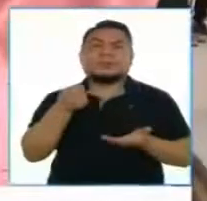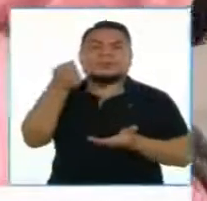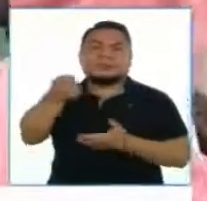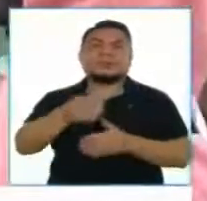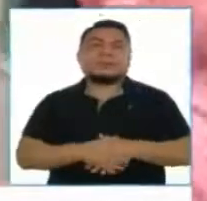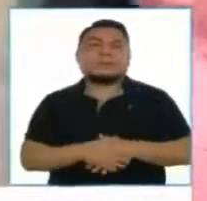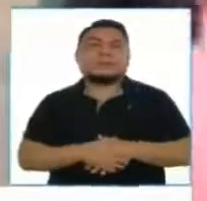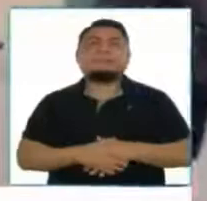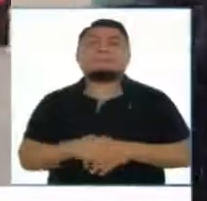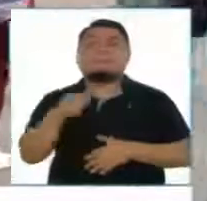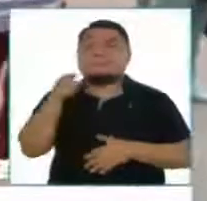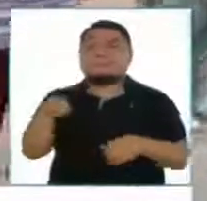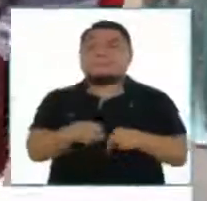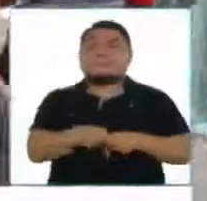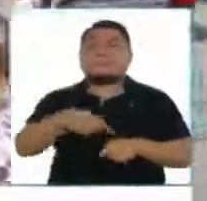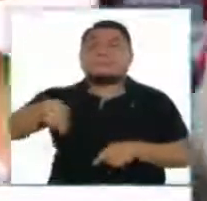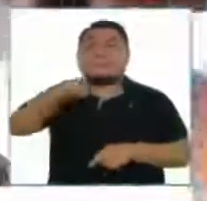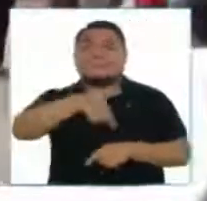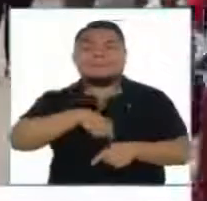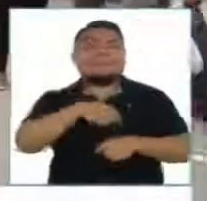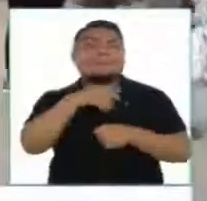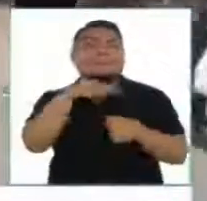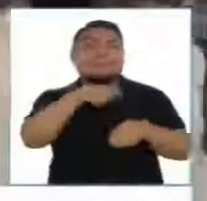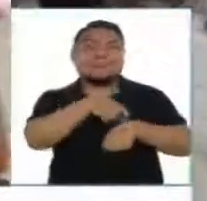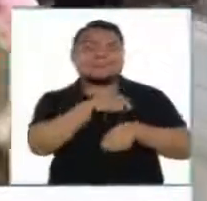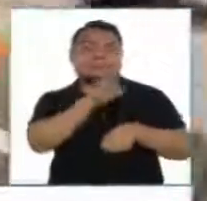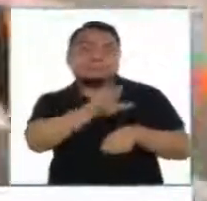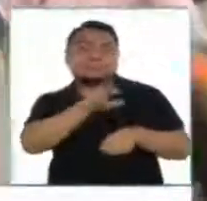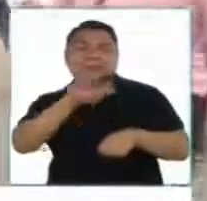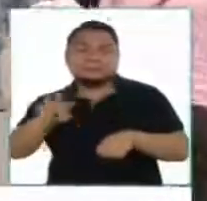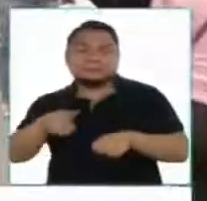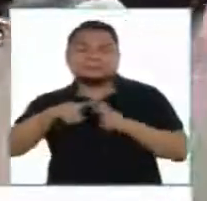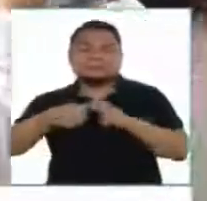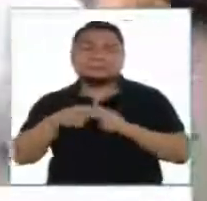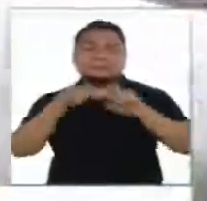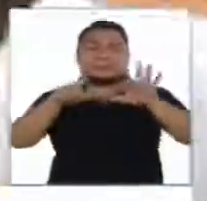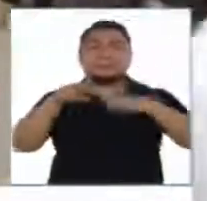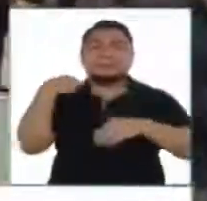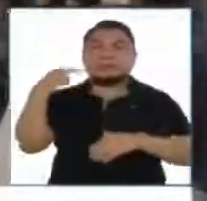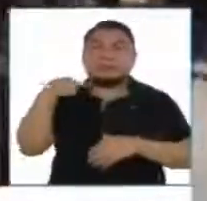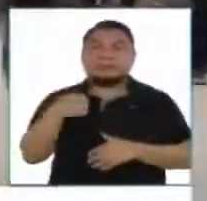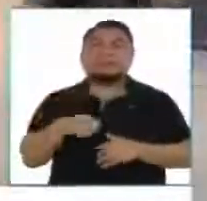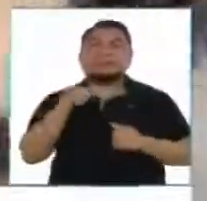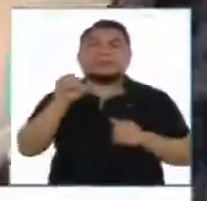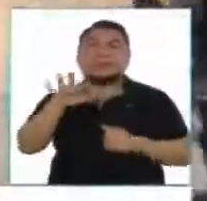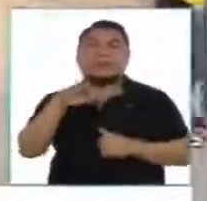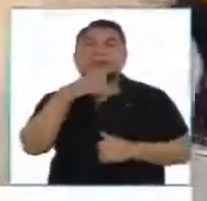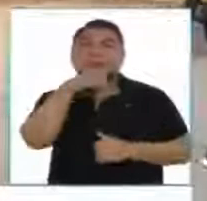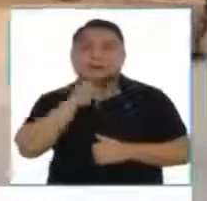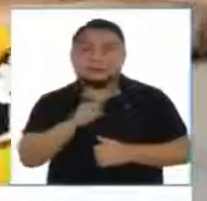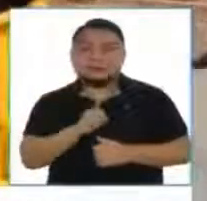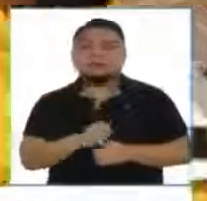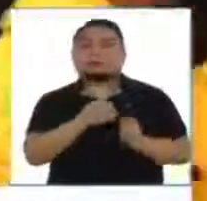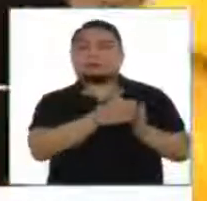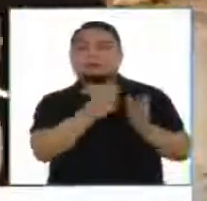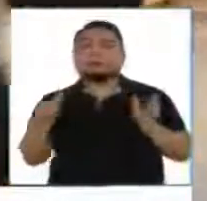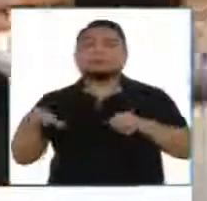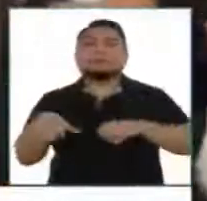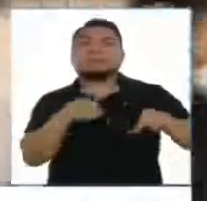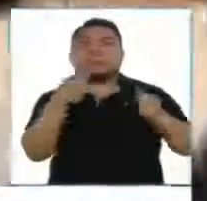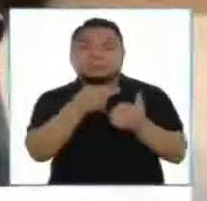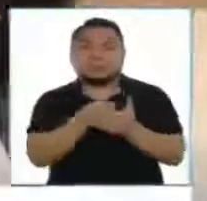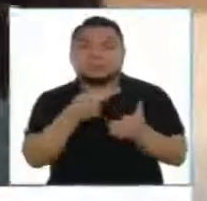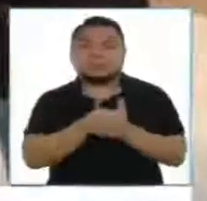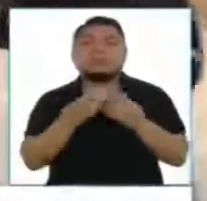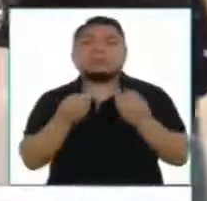cobrar. En tanto, para las fases 3 y 4, que inician entre el 7 de noviembre y el 5 de diciembre, se realizará el